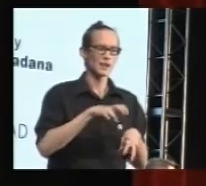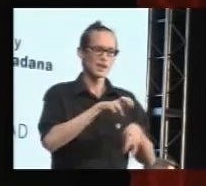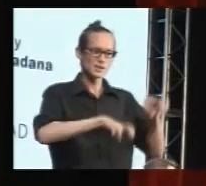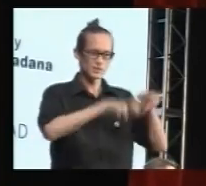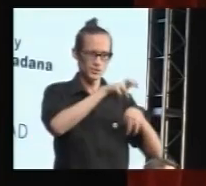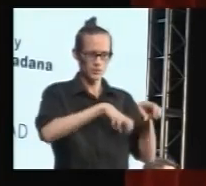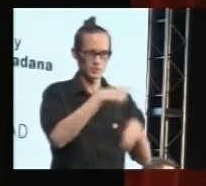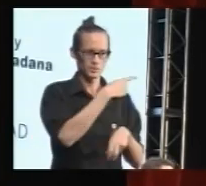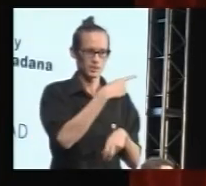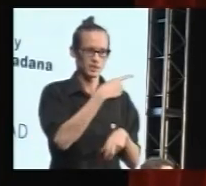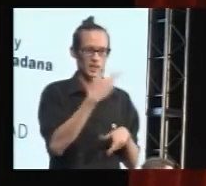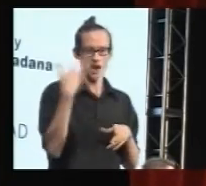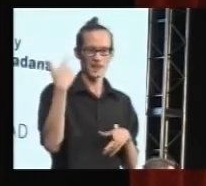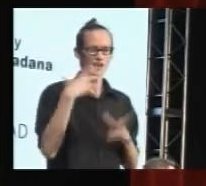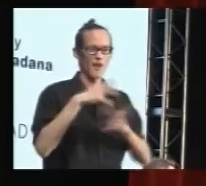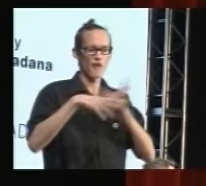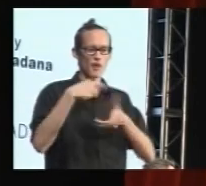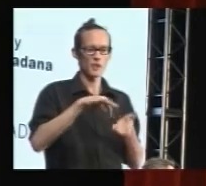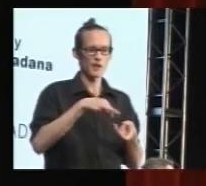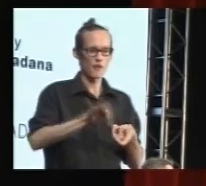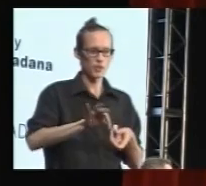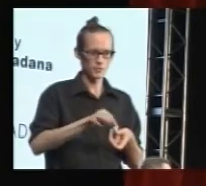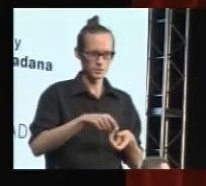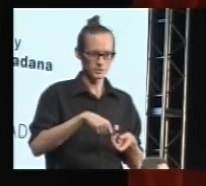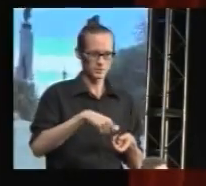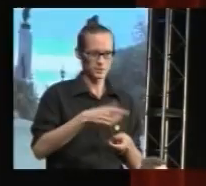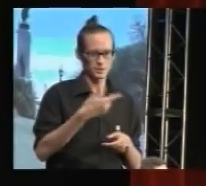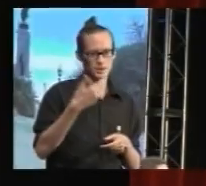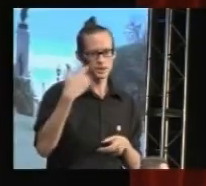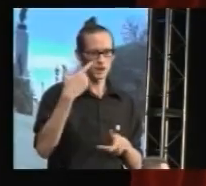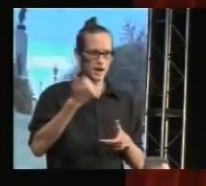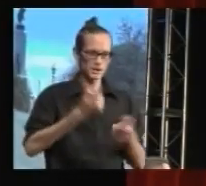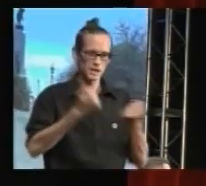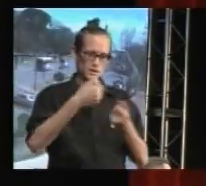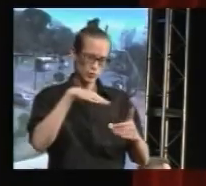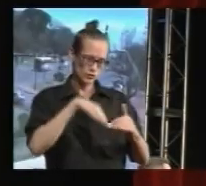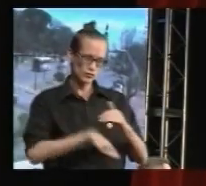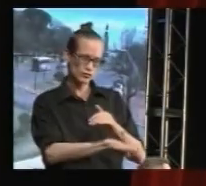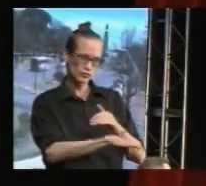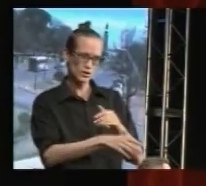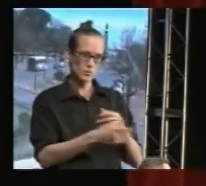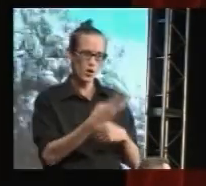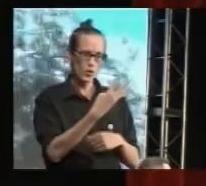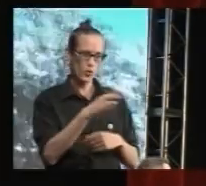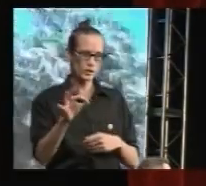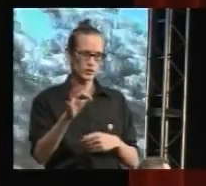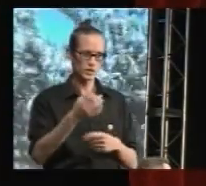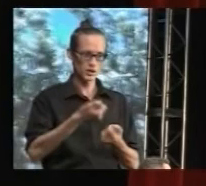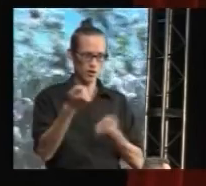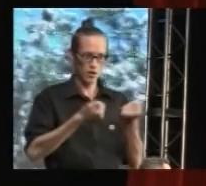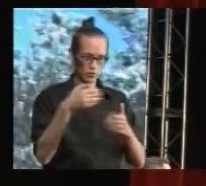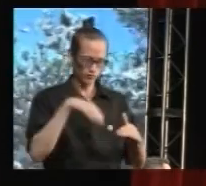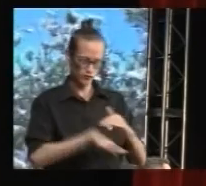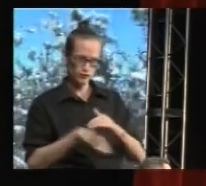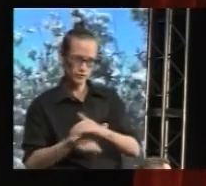fuera la fábrica de fósforo de la ciudad, con un estacionamiento subterráneo para 400 autos y conservando